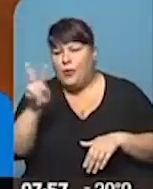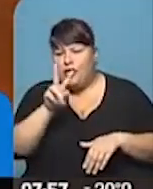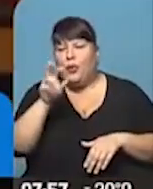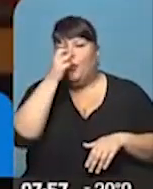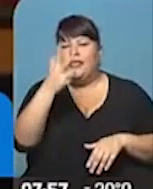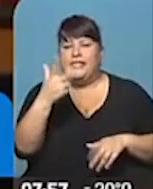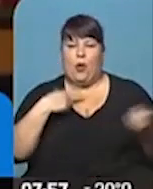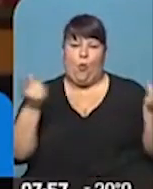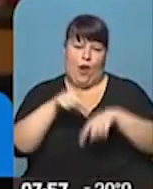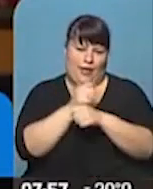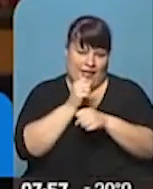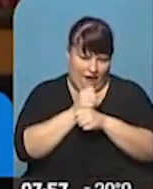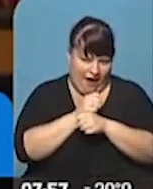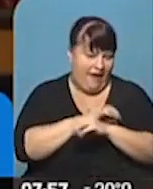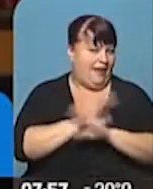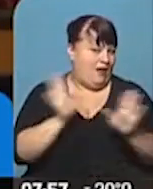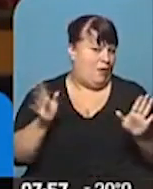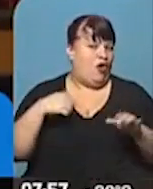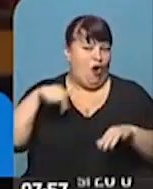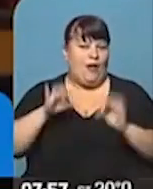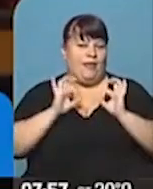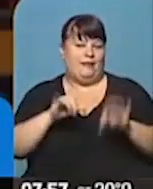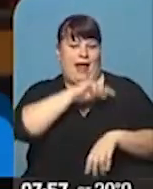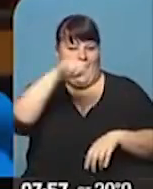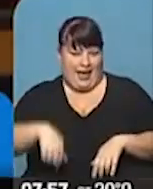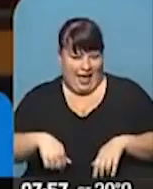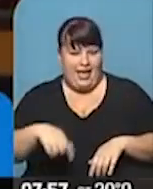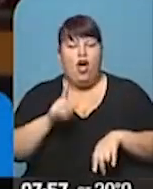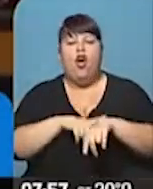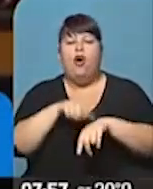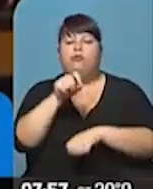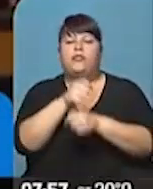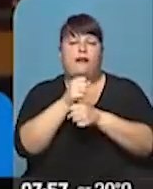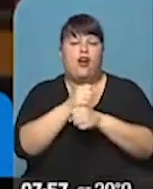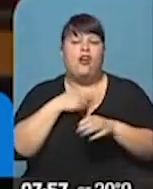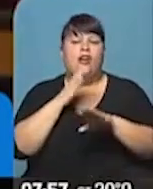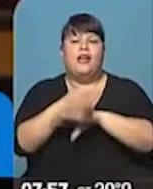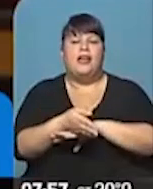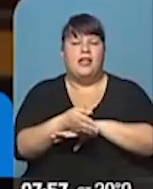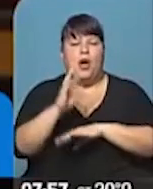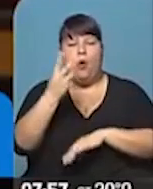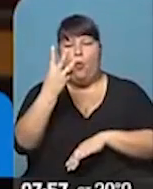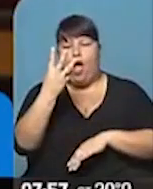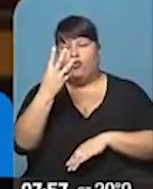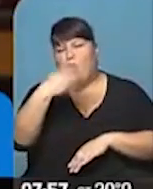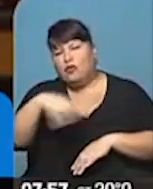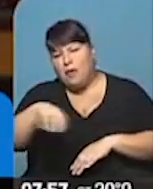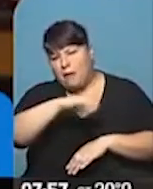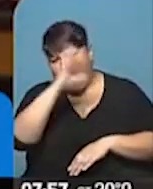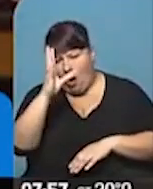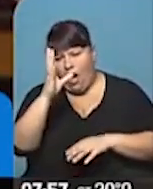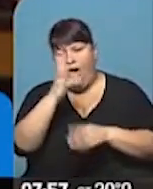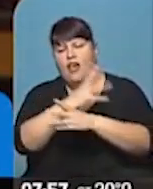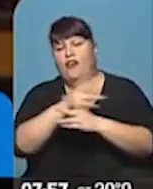23 ya tuve que volver a trabajar, así que, bueno, hoy me pedí unos días para estar acá. ¿Qué, pero qué horario haces en tu trabajo? No, y entramos nosotros cerca de las 4:30,